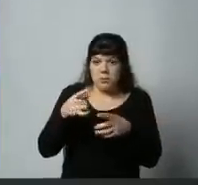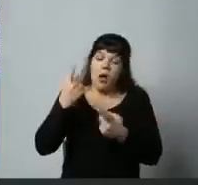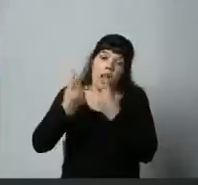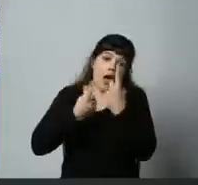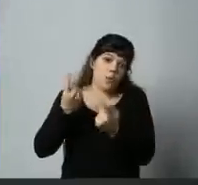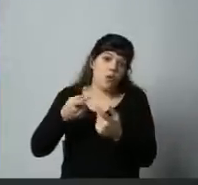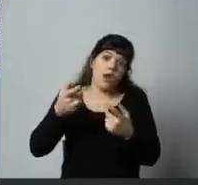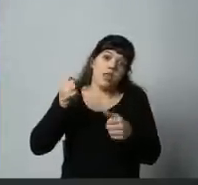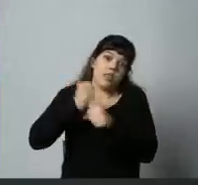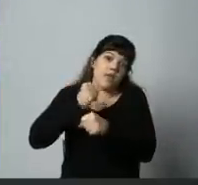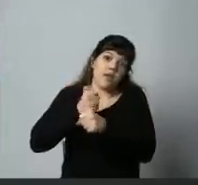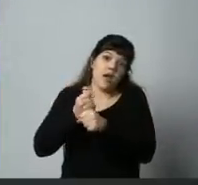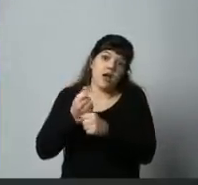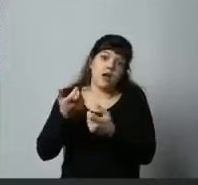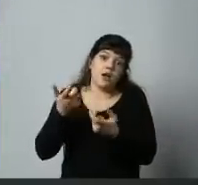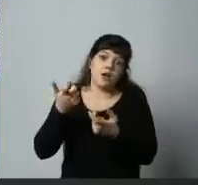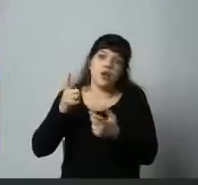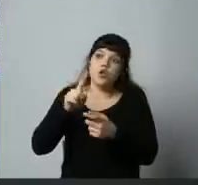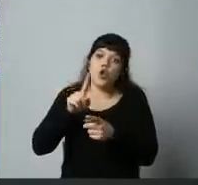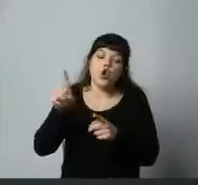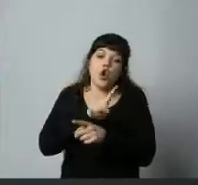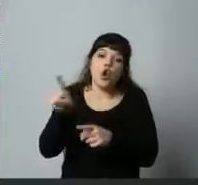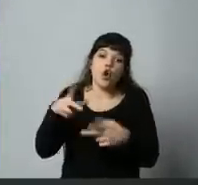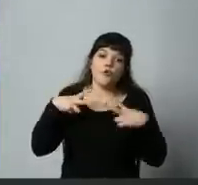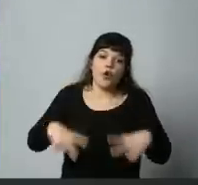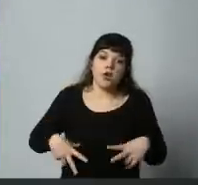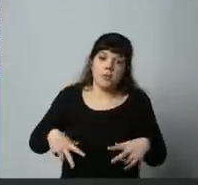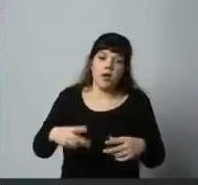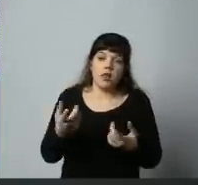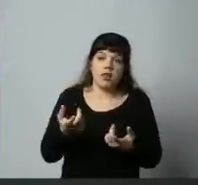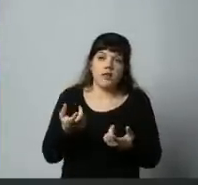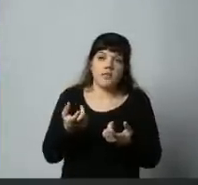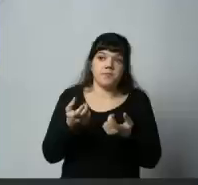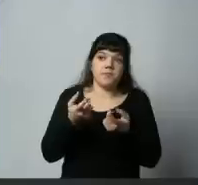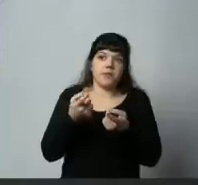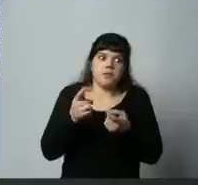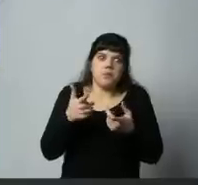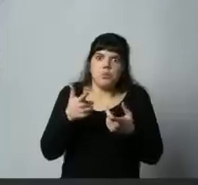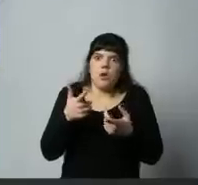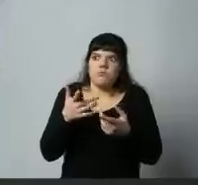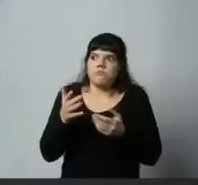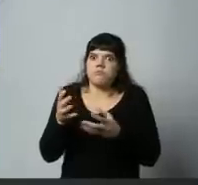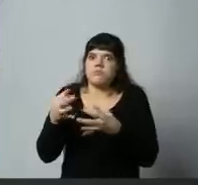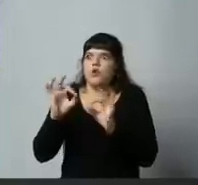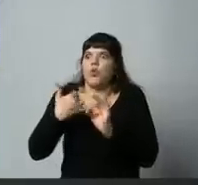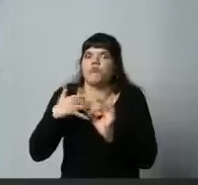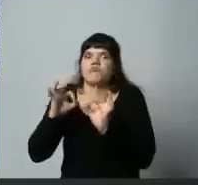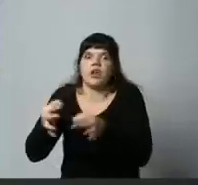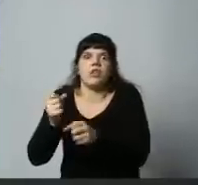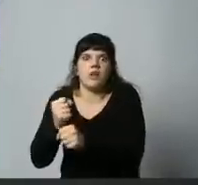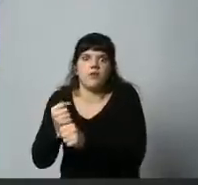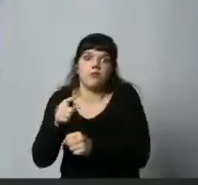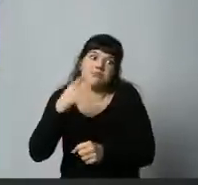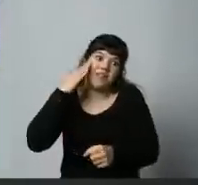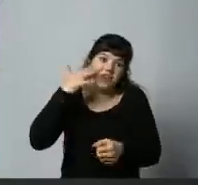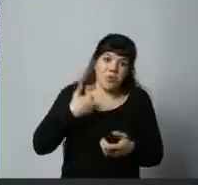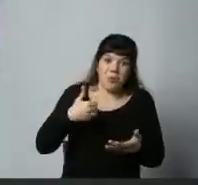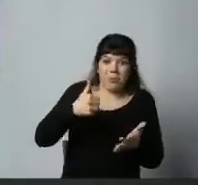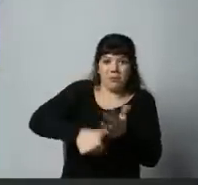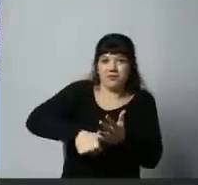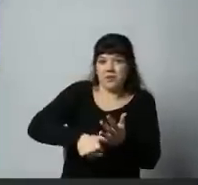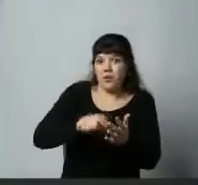o formal no informales que vieron restringido todo sus ingresos y en las pensiones ustedes saben cómo es si no